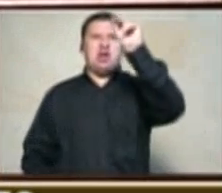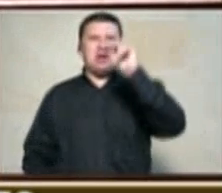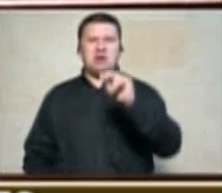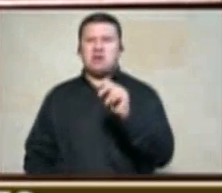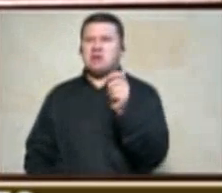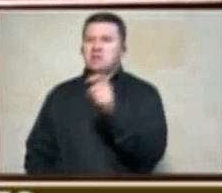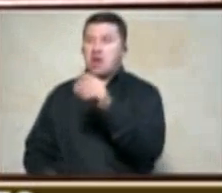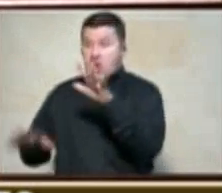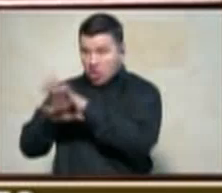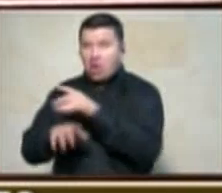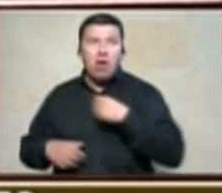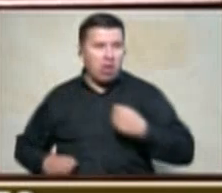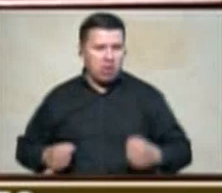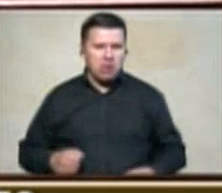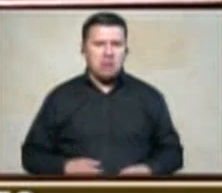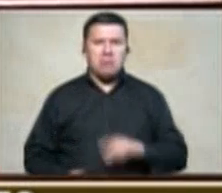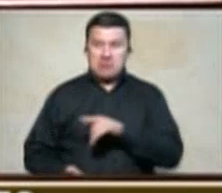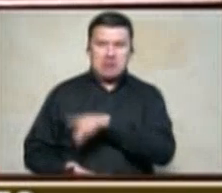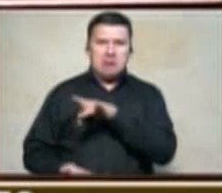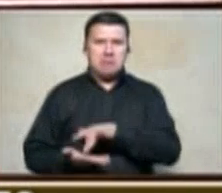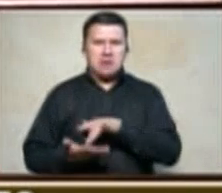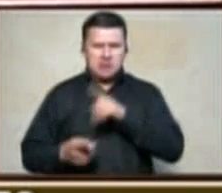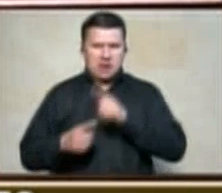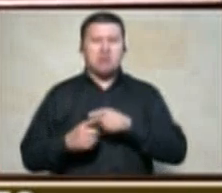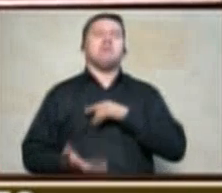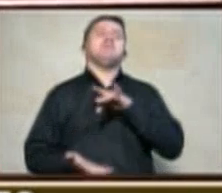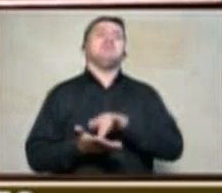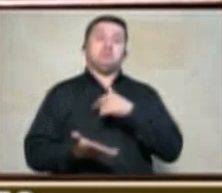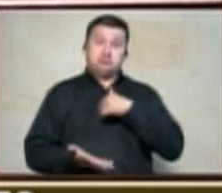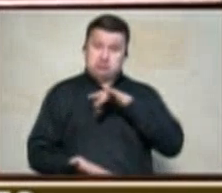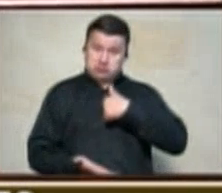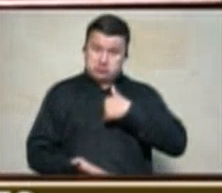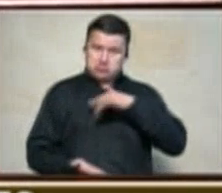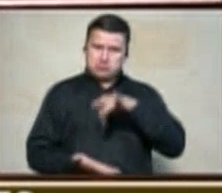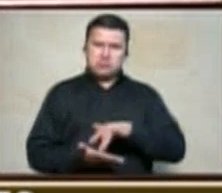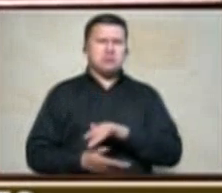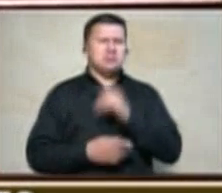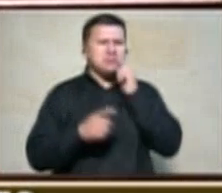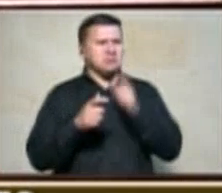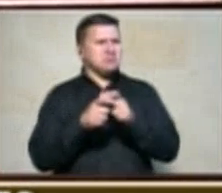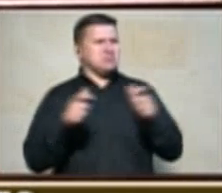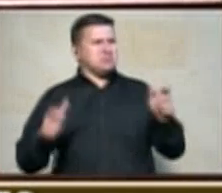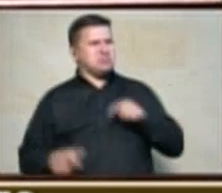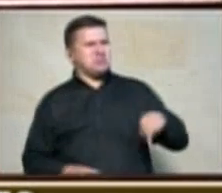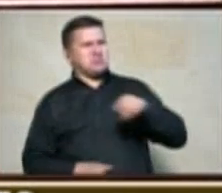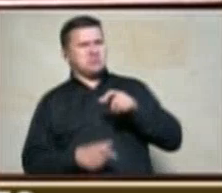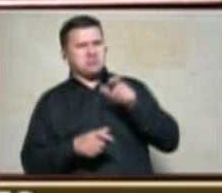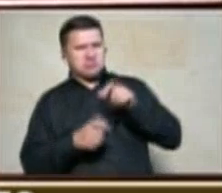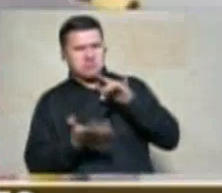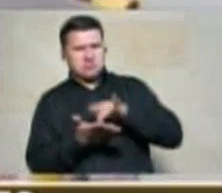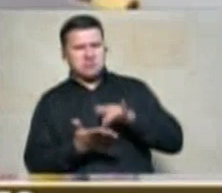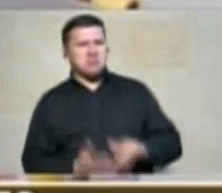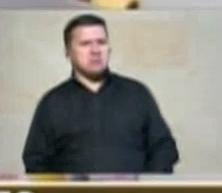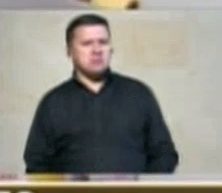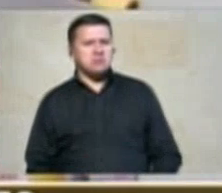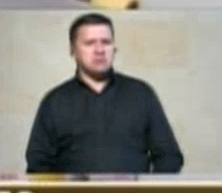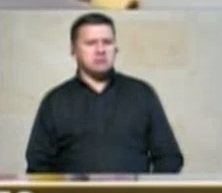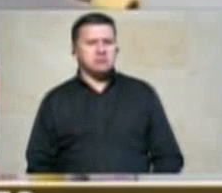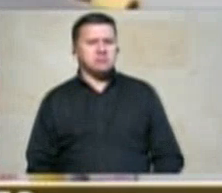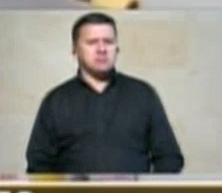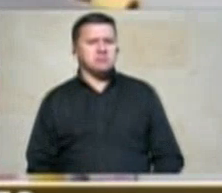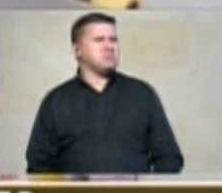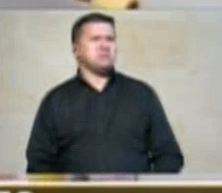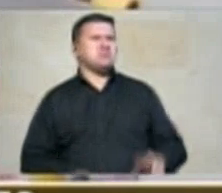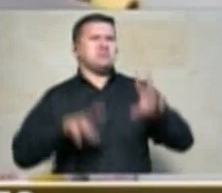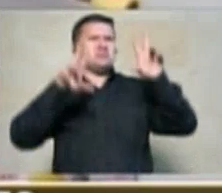lleva gente engañada. Yo participé de un evento donde un alto número de quienes participaban en ese evento hablaban